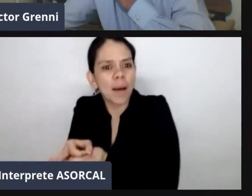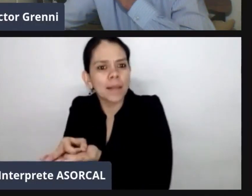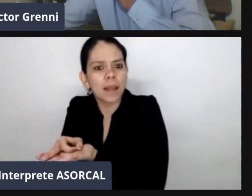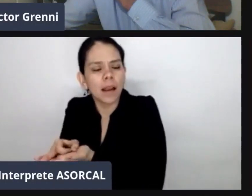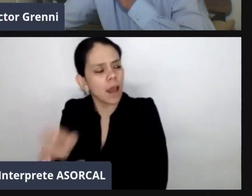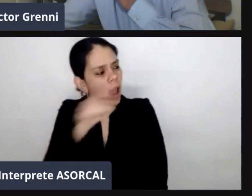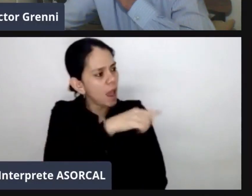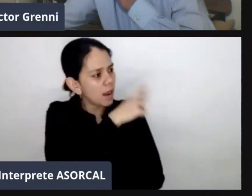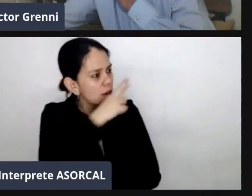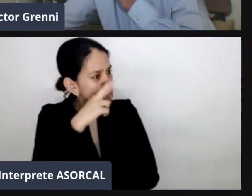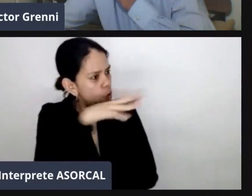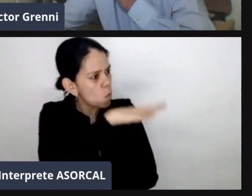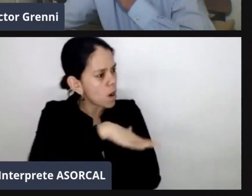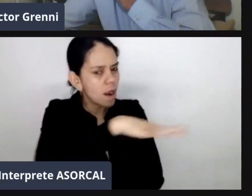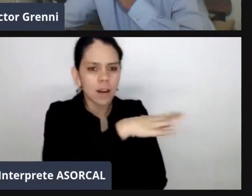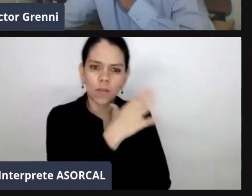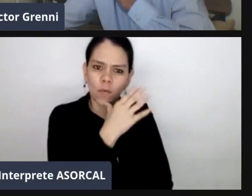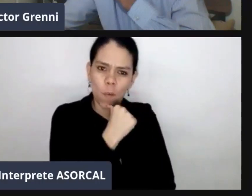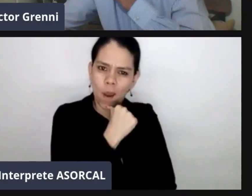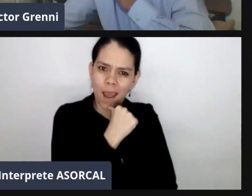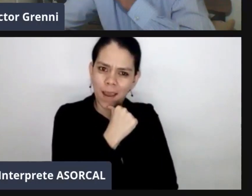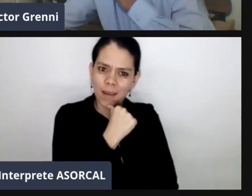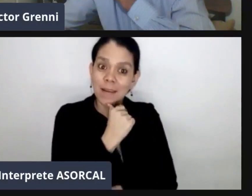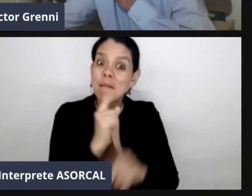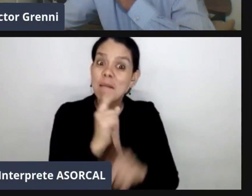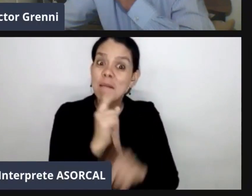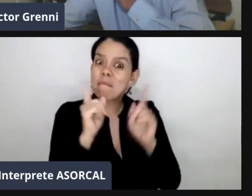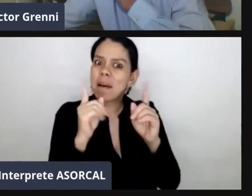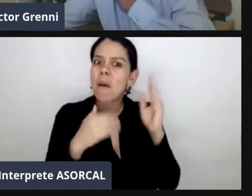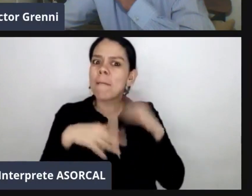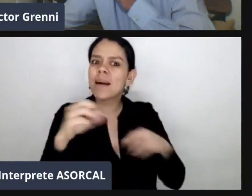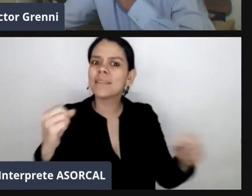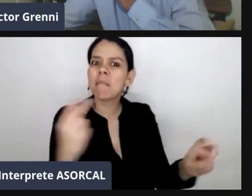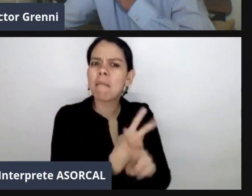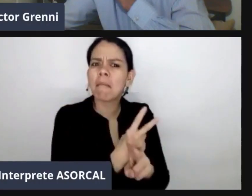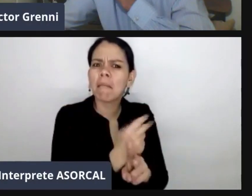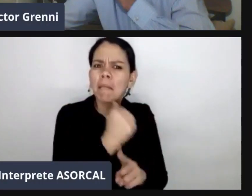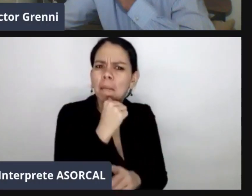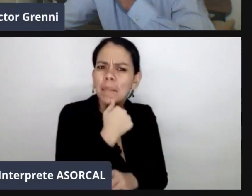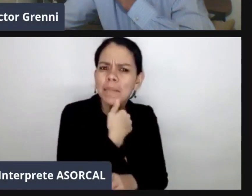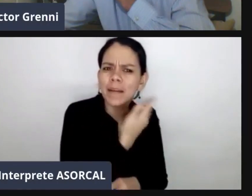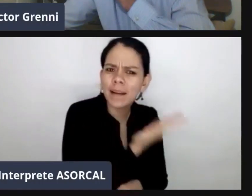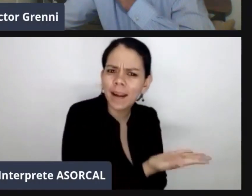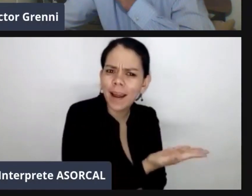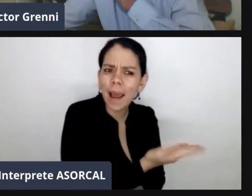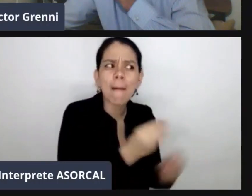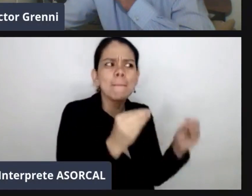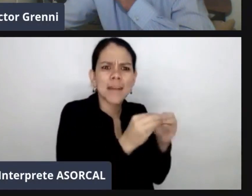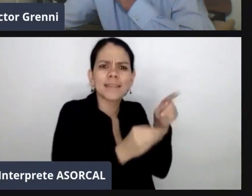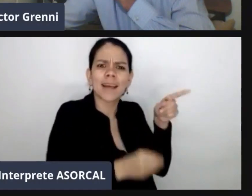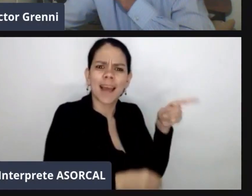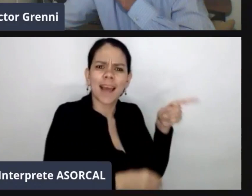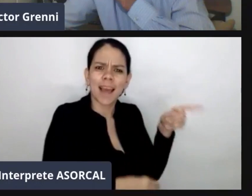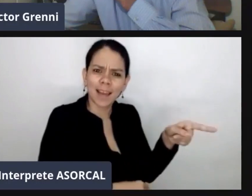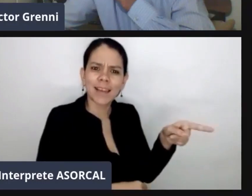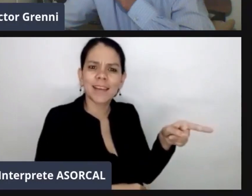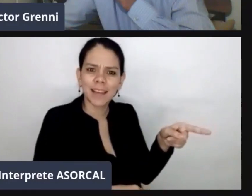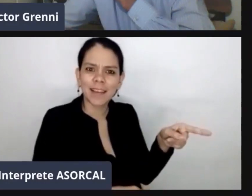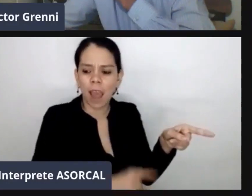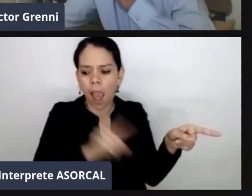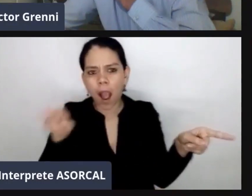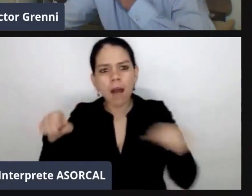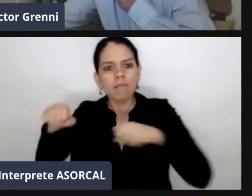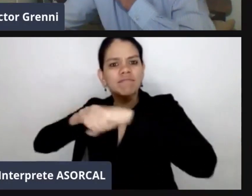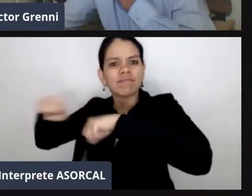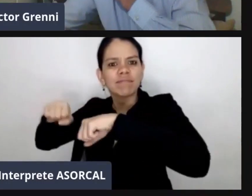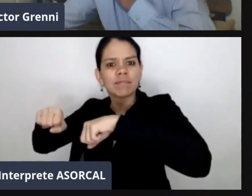pero es donde se concentran las víctimas y donde donde quizá, digamos, al escucharlo, pues la